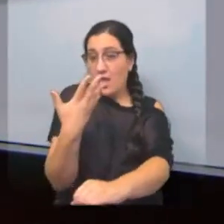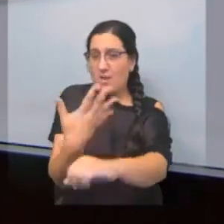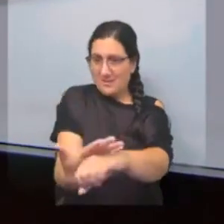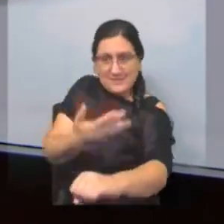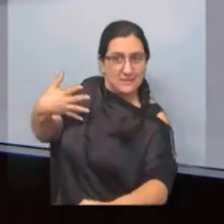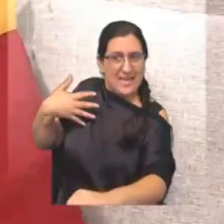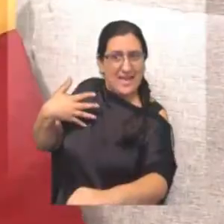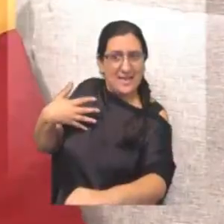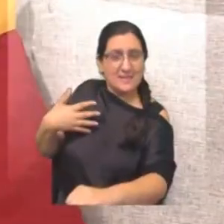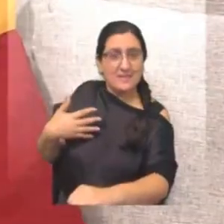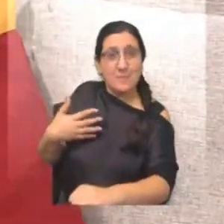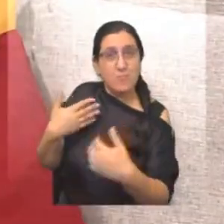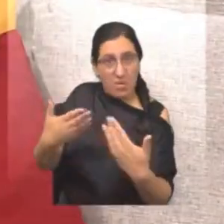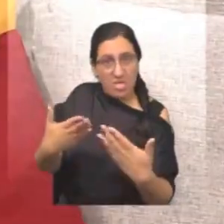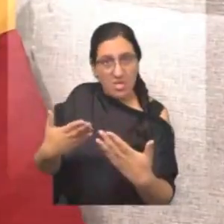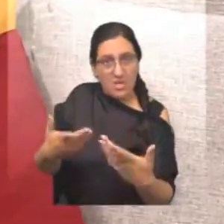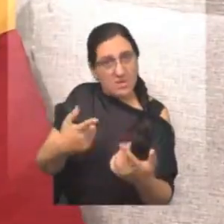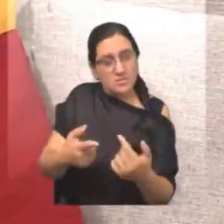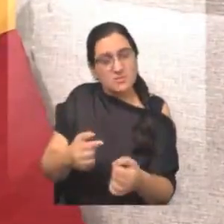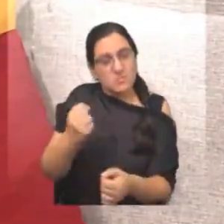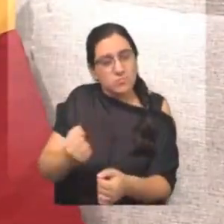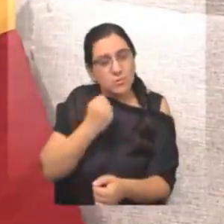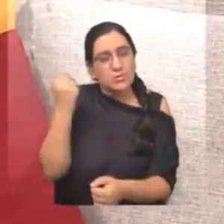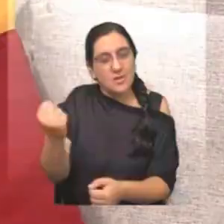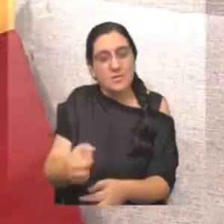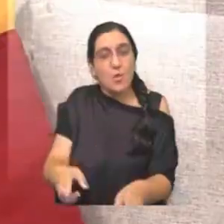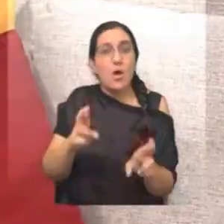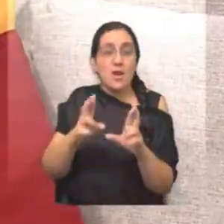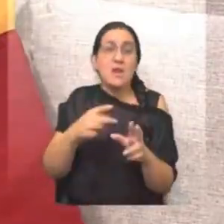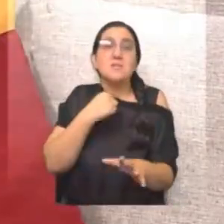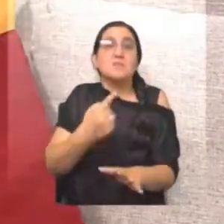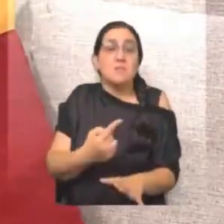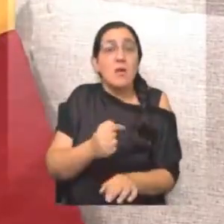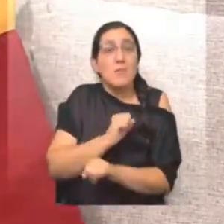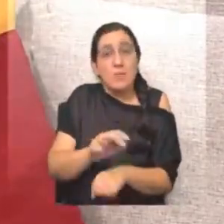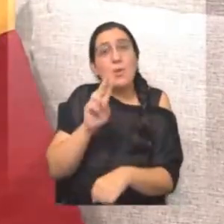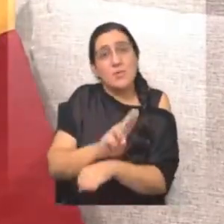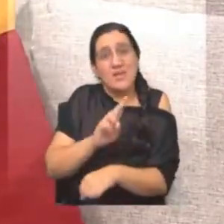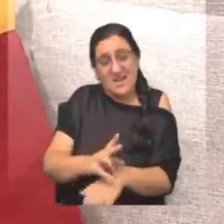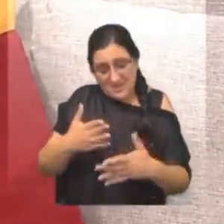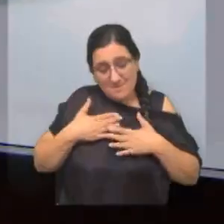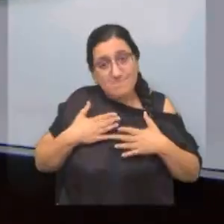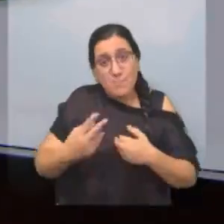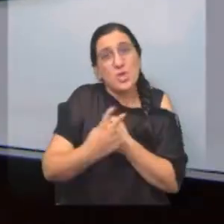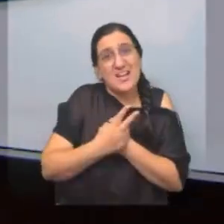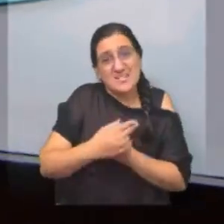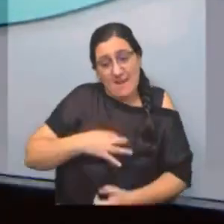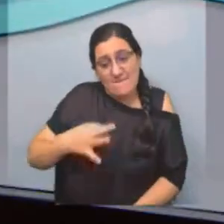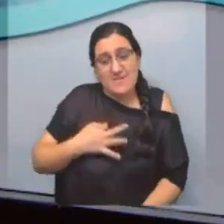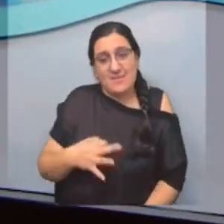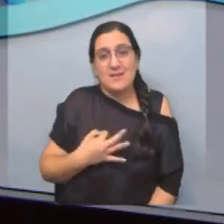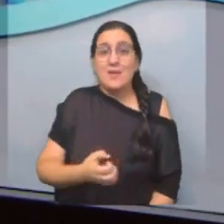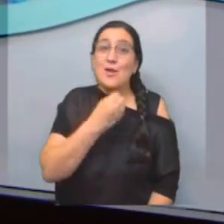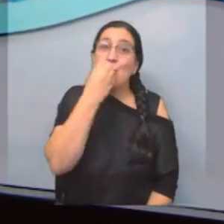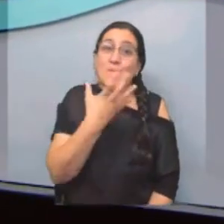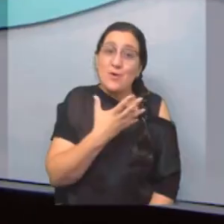entonces esos tips sumamente interesantes y bueno, ojalá que les sirvan a alguna persona para poder protegerla y bueno, cuidarla ante alguna situación. Igual lo mejor es hacer